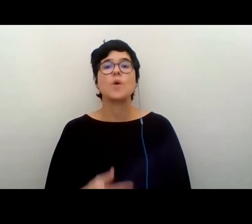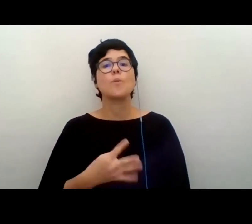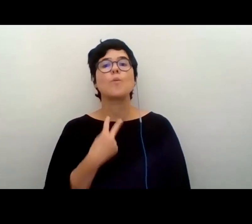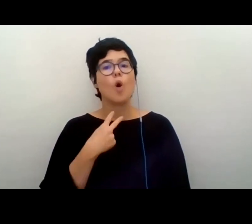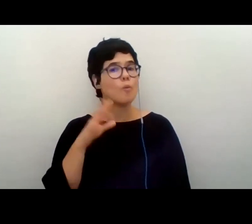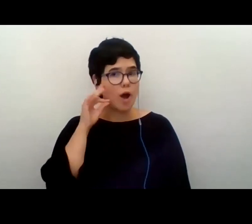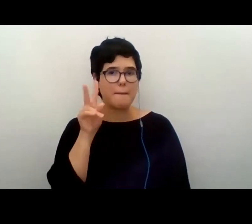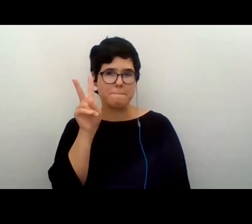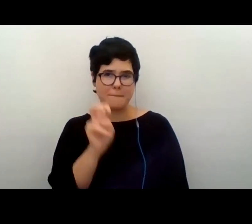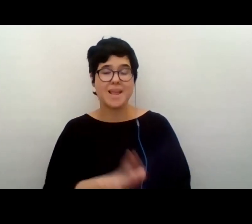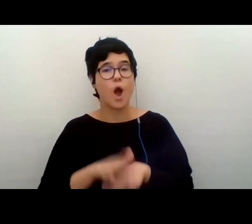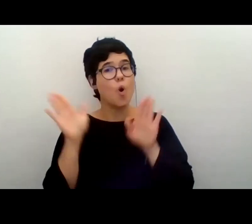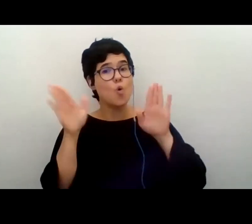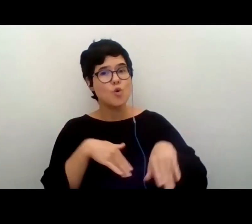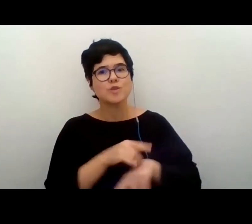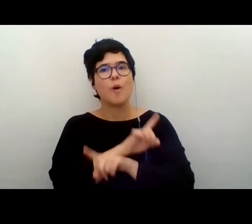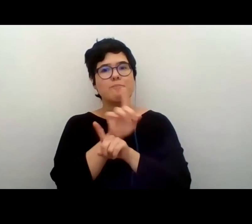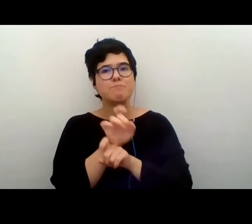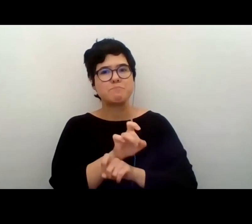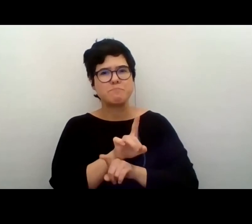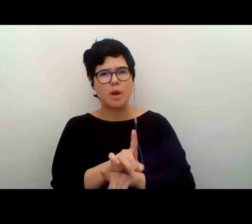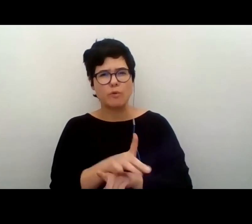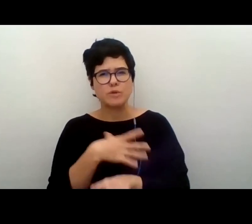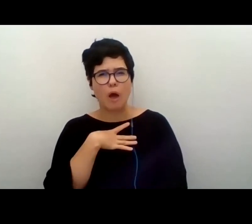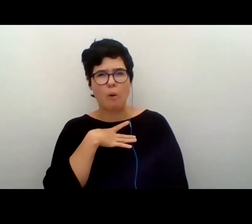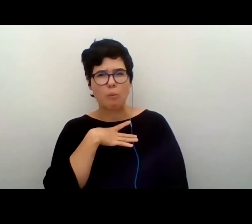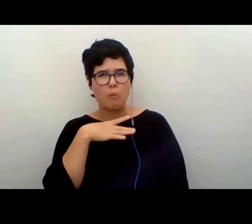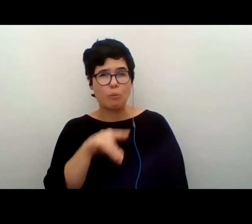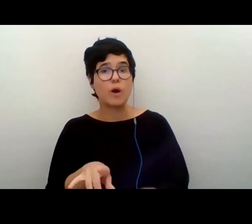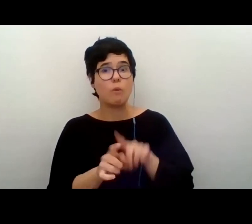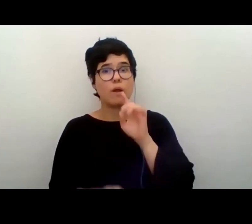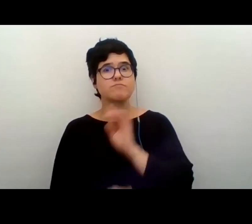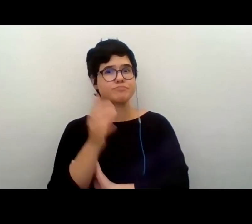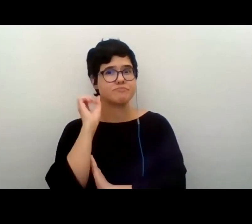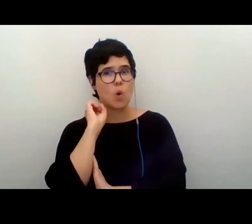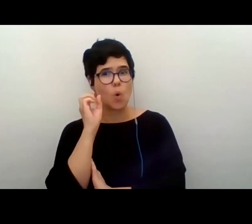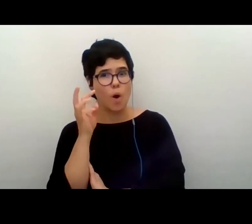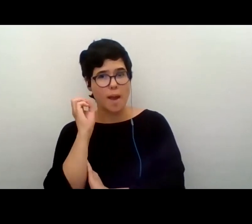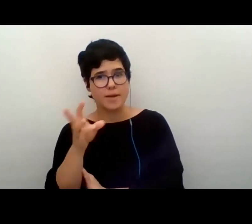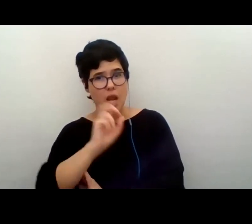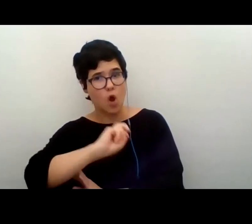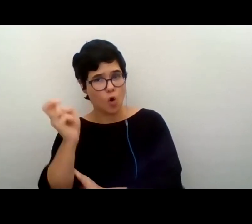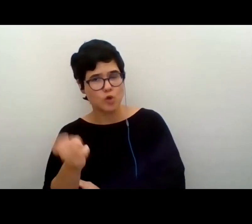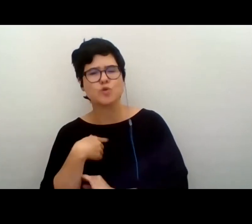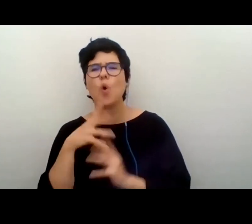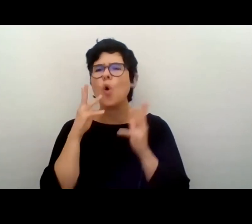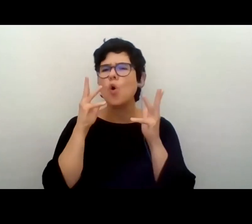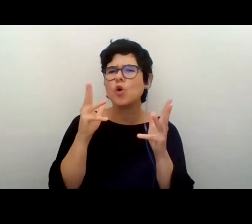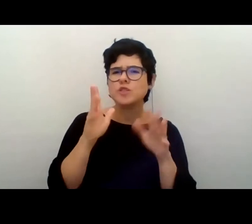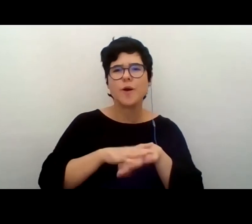ya por último tenemos aquí una pregunta que a lo mejor incluso puede llevar para un webinar. ¿Qué recomienda para mejorar los síntomas de la